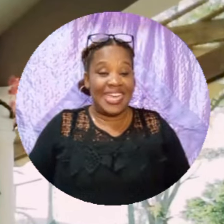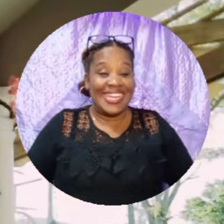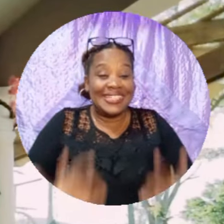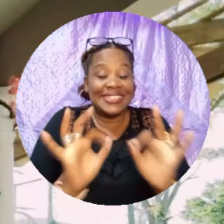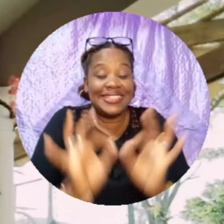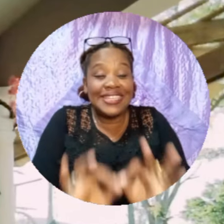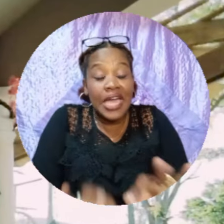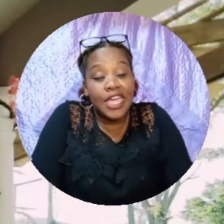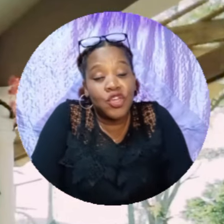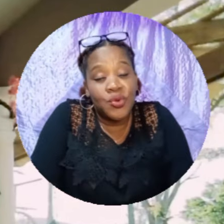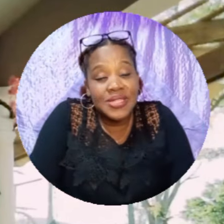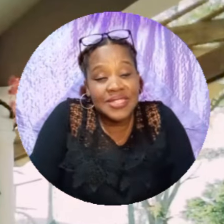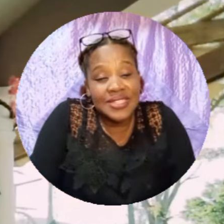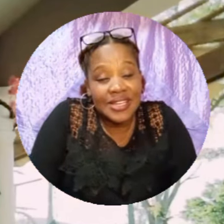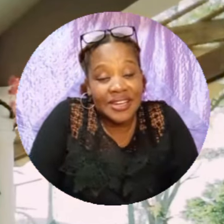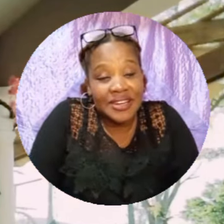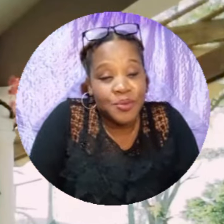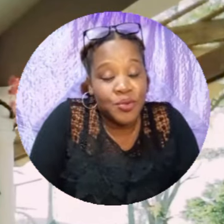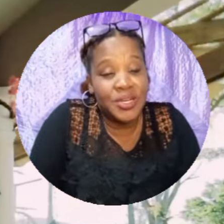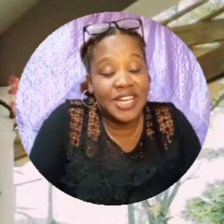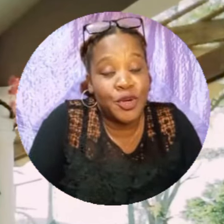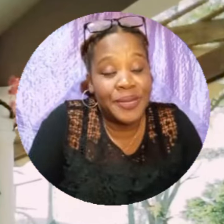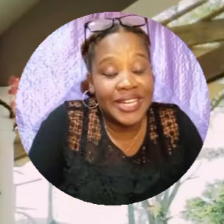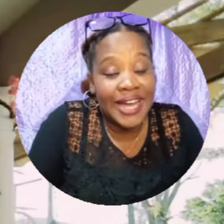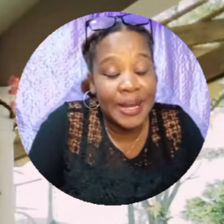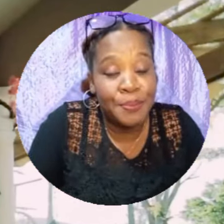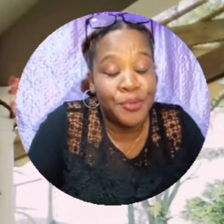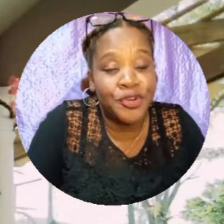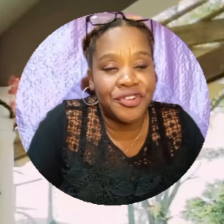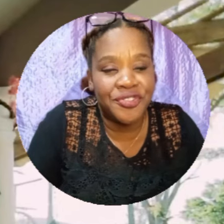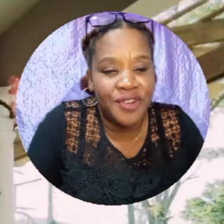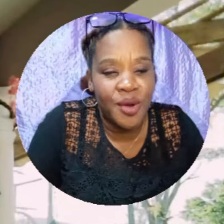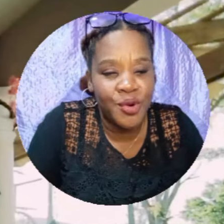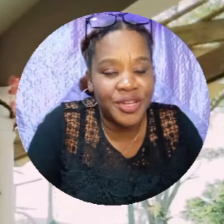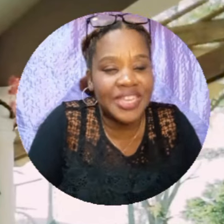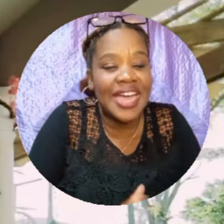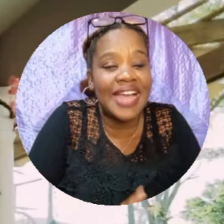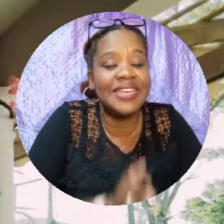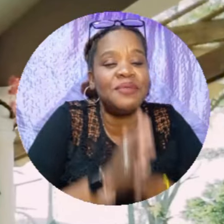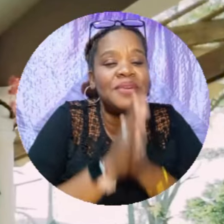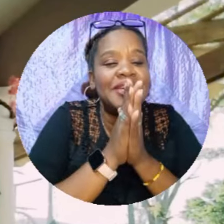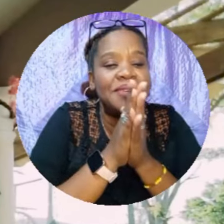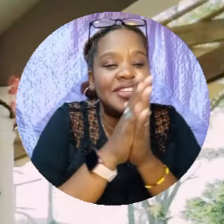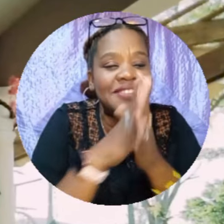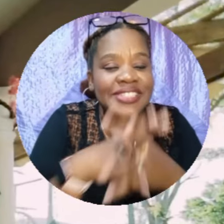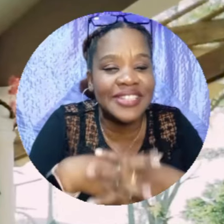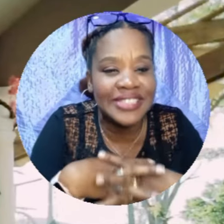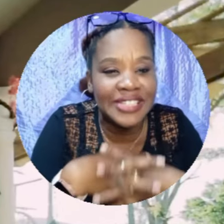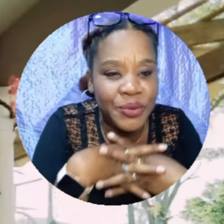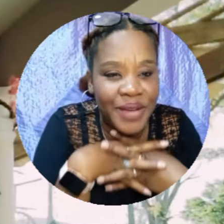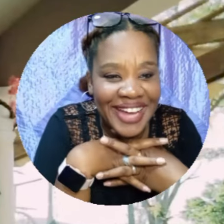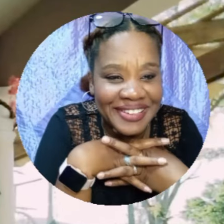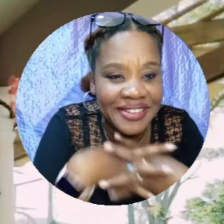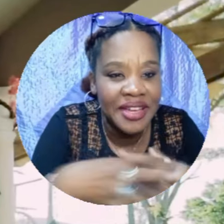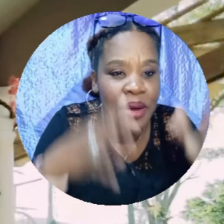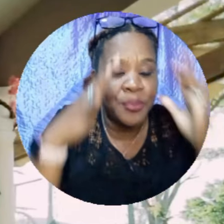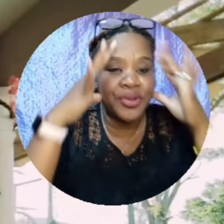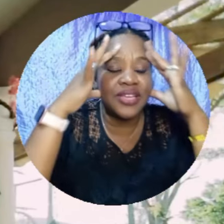solemnemente. El día que yo visite la República Dominicana, por favor, que alguien me invite a visitar este